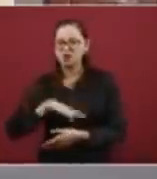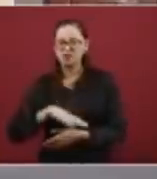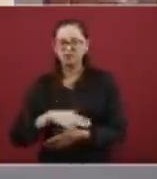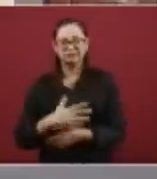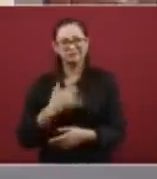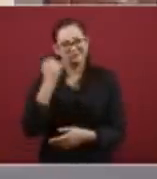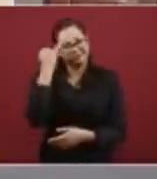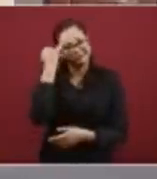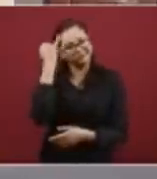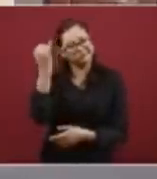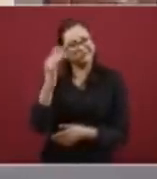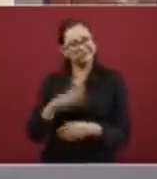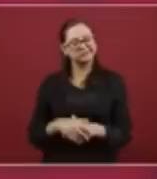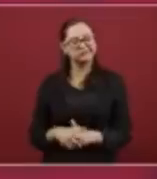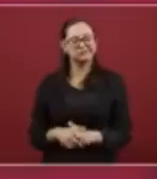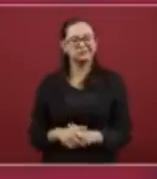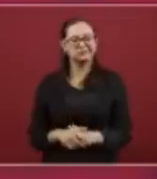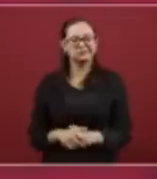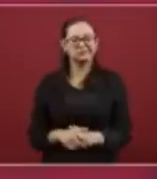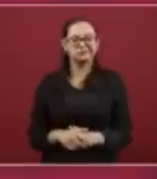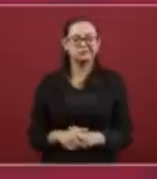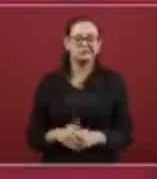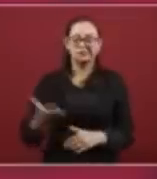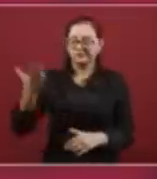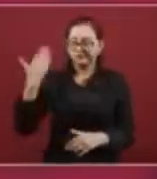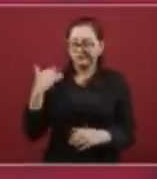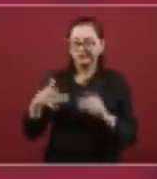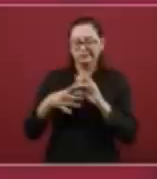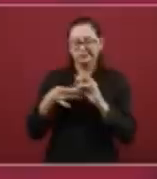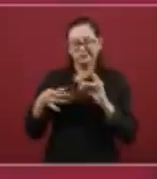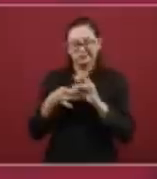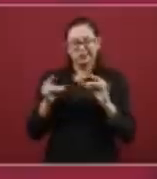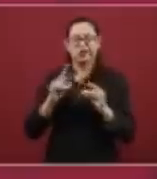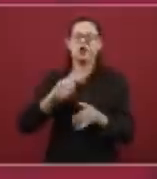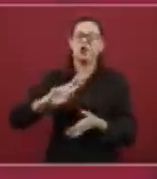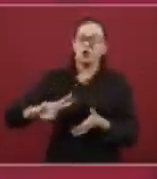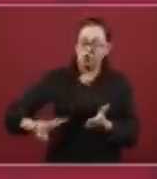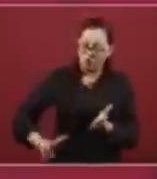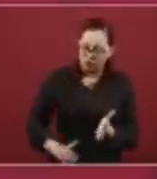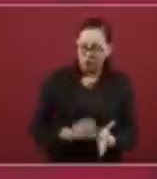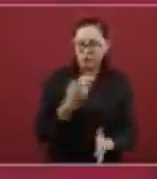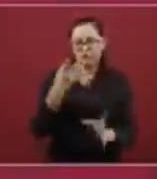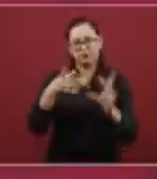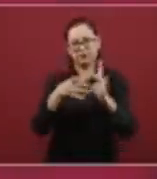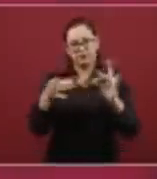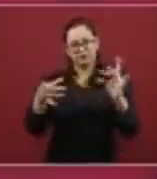Lo expliqué, lo vuelvo a decir, si